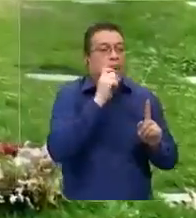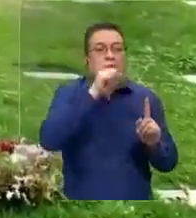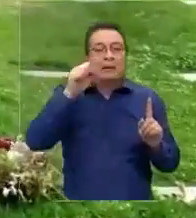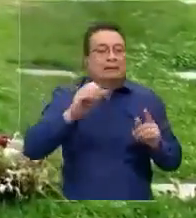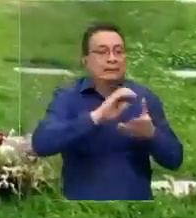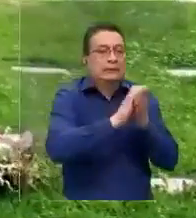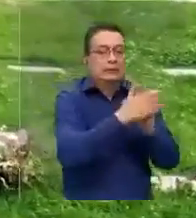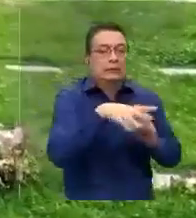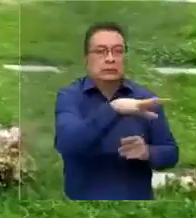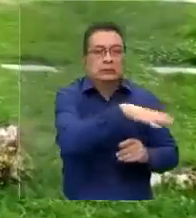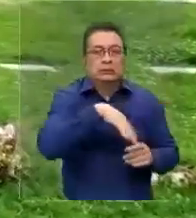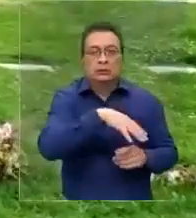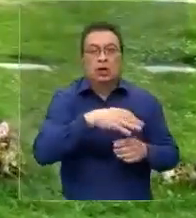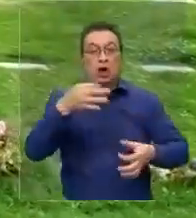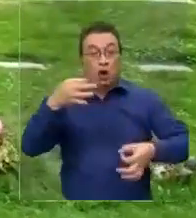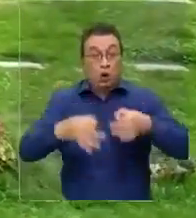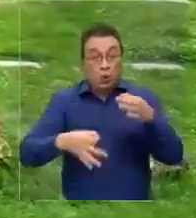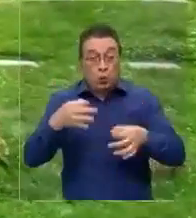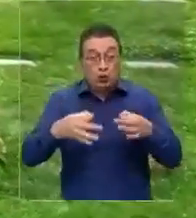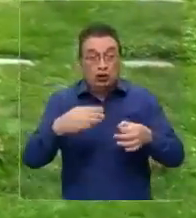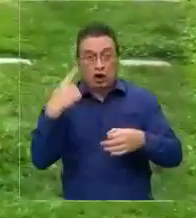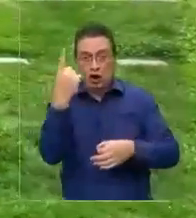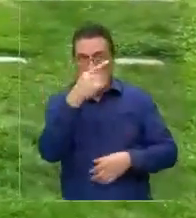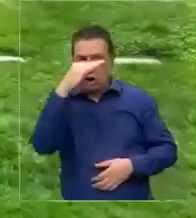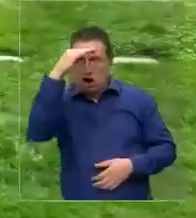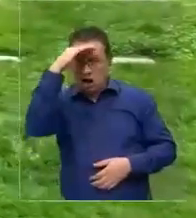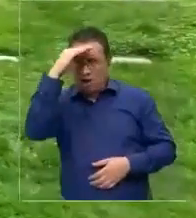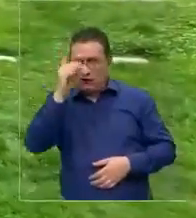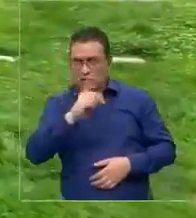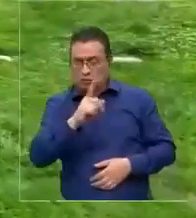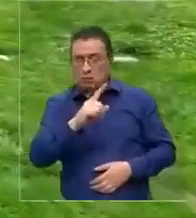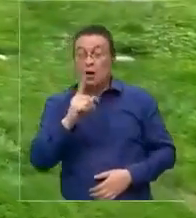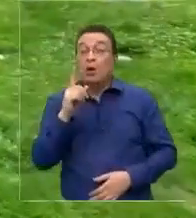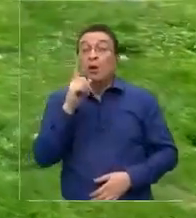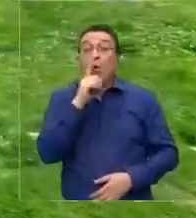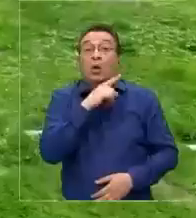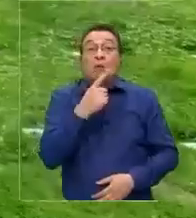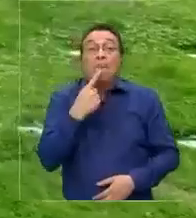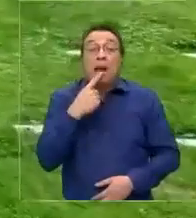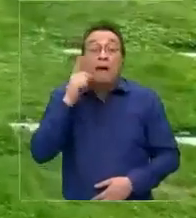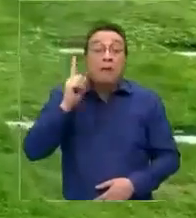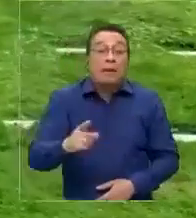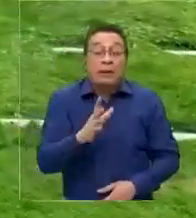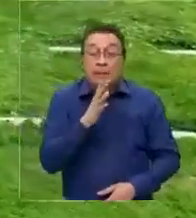autores. La justicia, de la que desconfían, tendrá la última palabra.